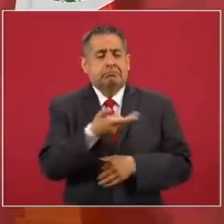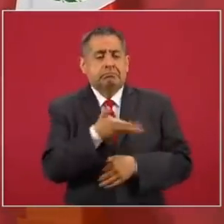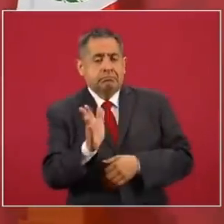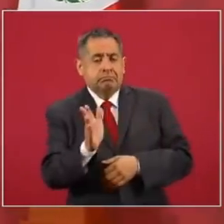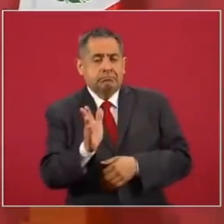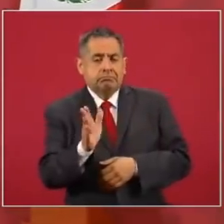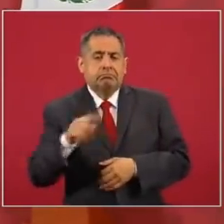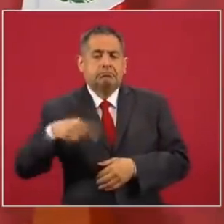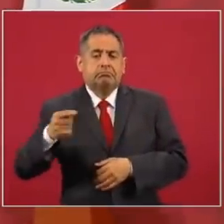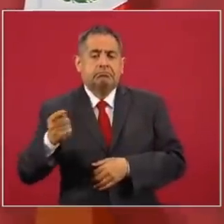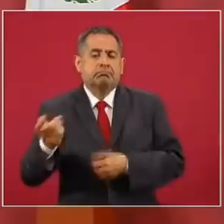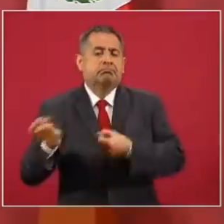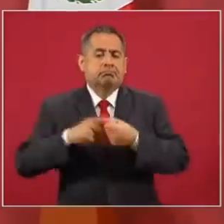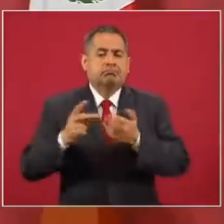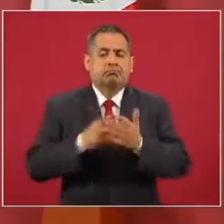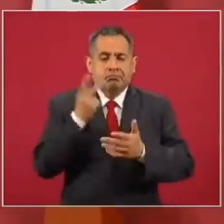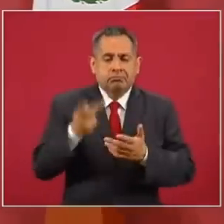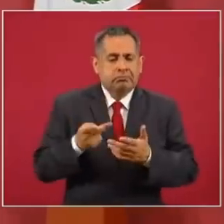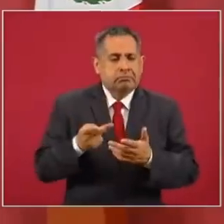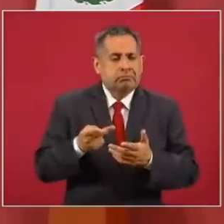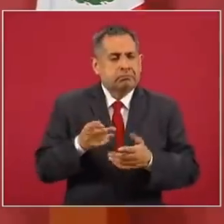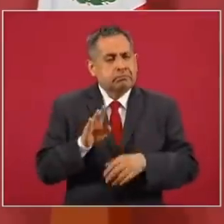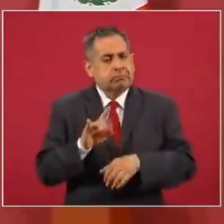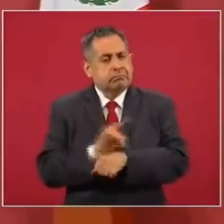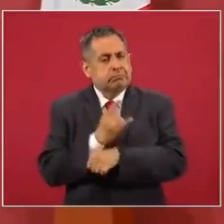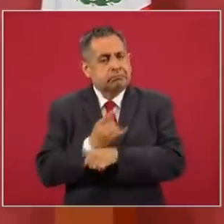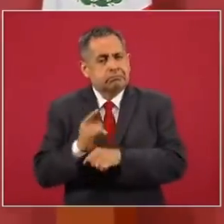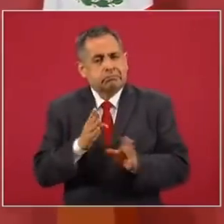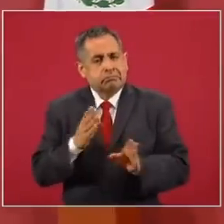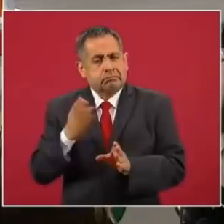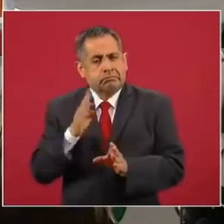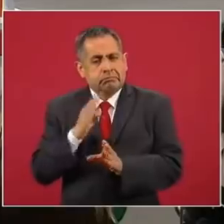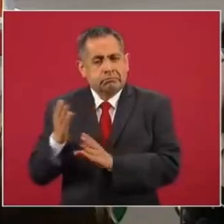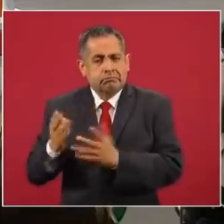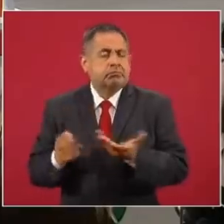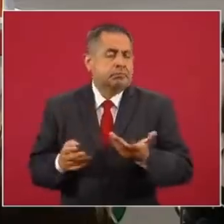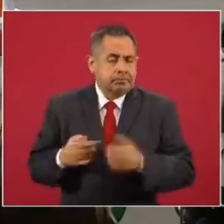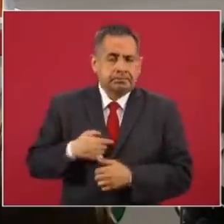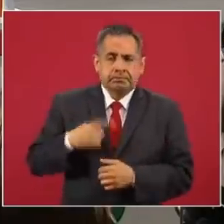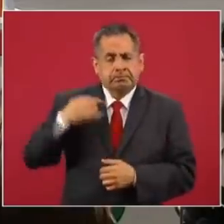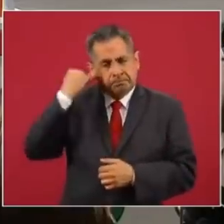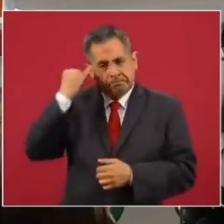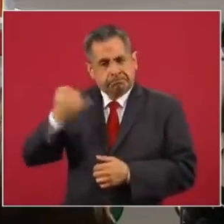Sería muy bueno, y yo lo voy a proponer,